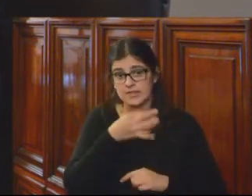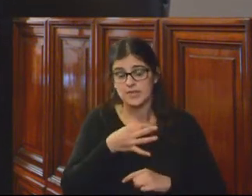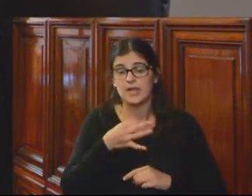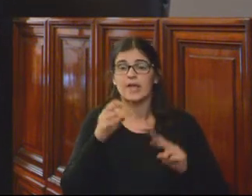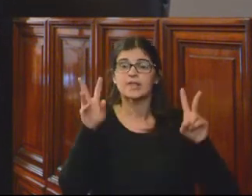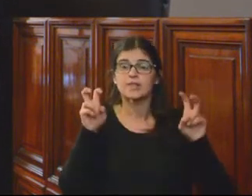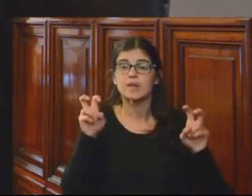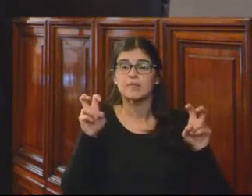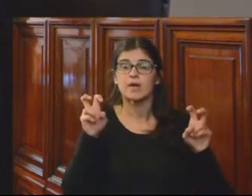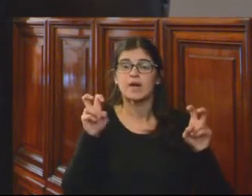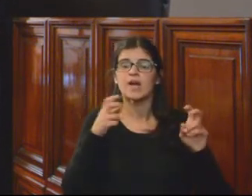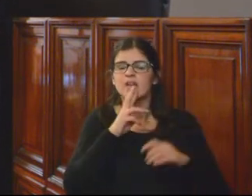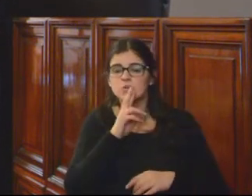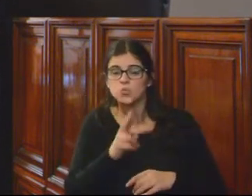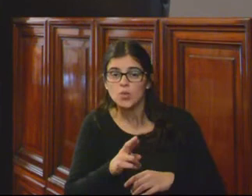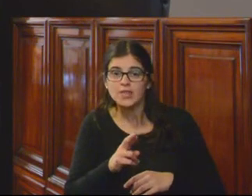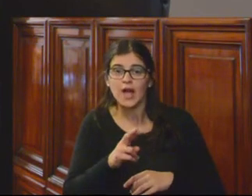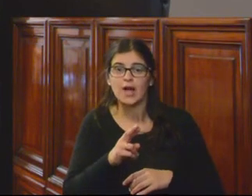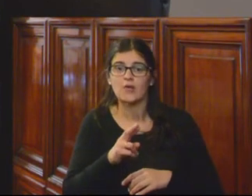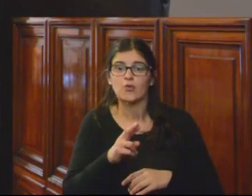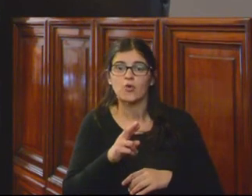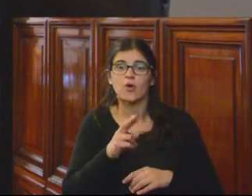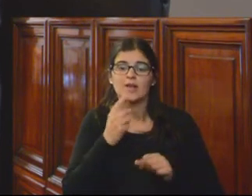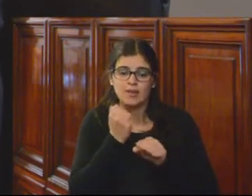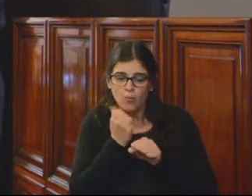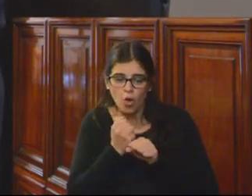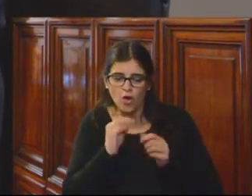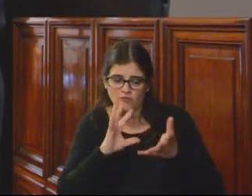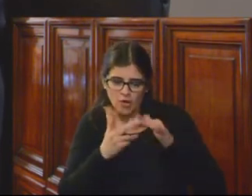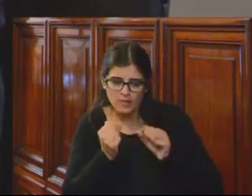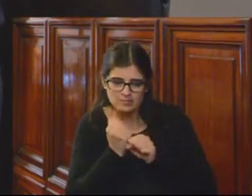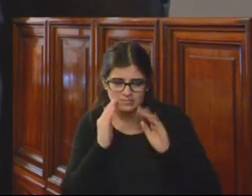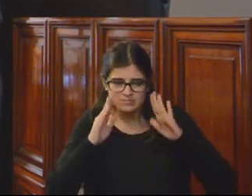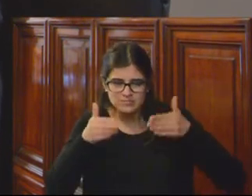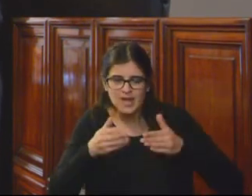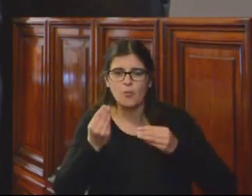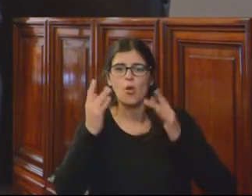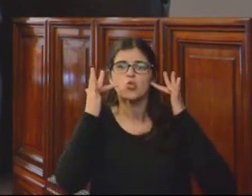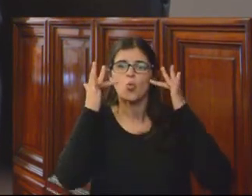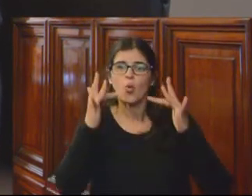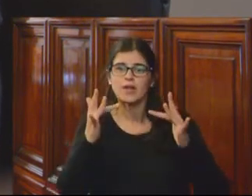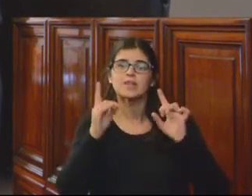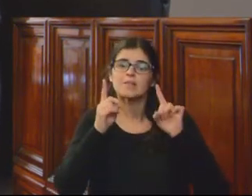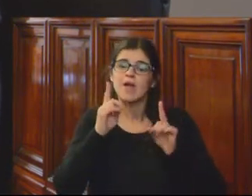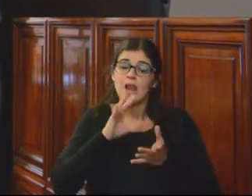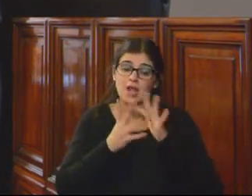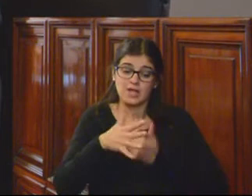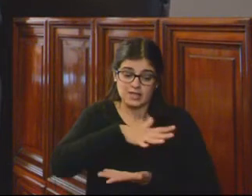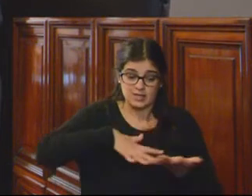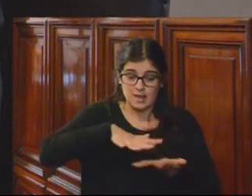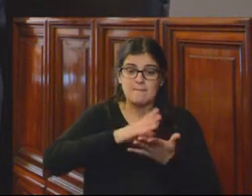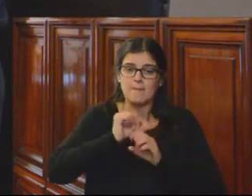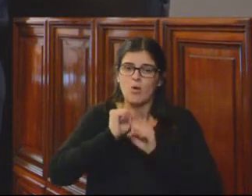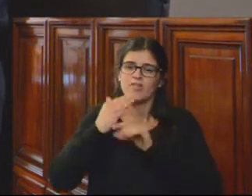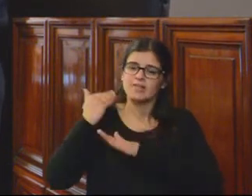tema del resultado de la labor educativa, también las condiciones para el